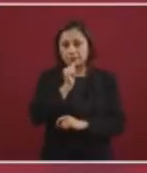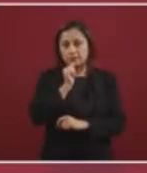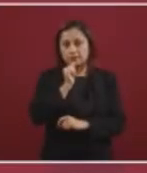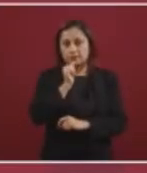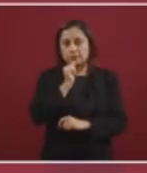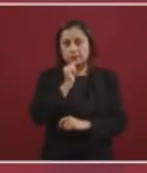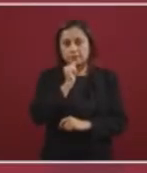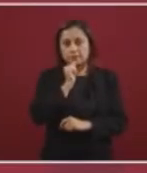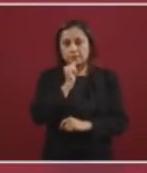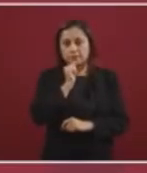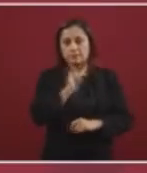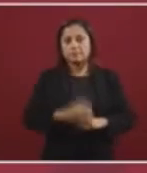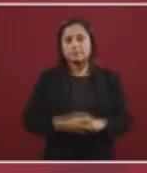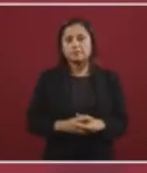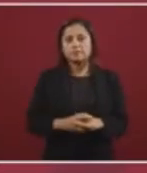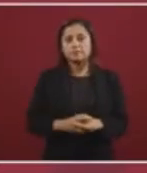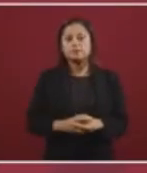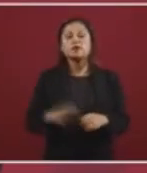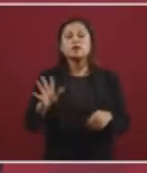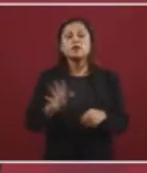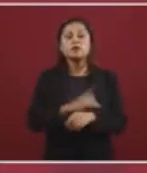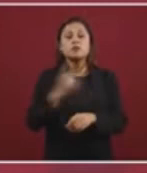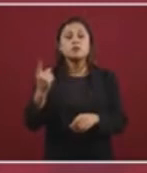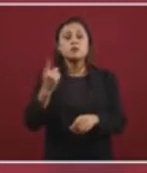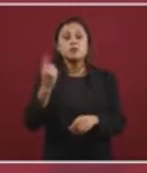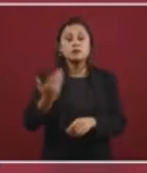porque existían consorcios,